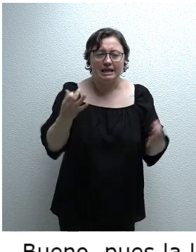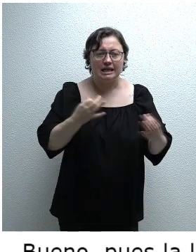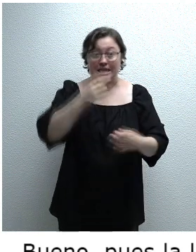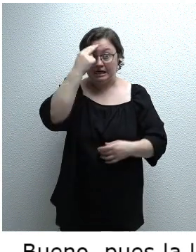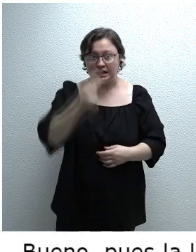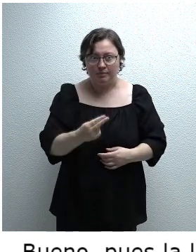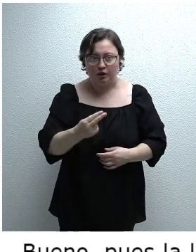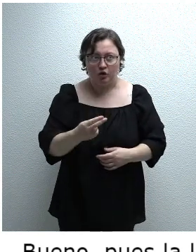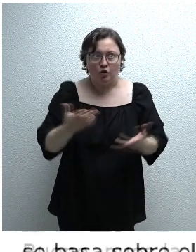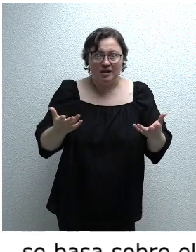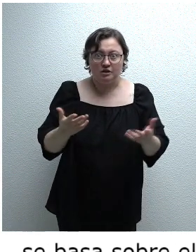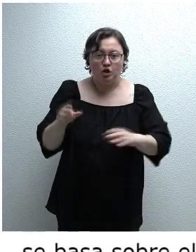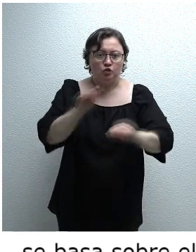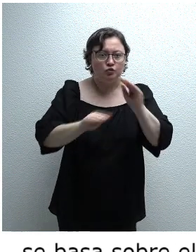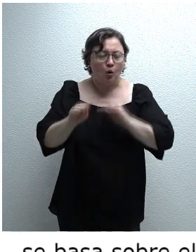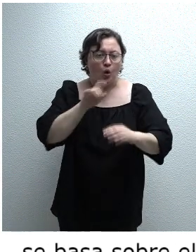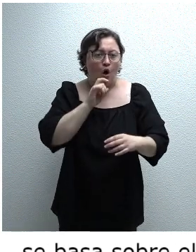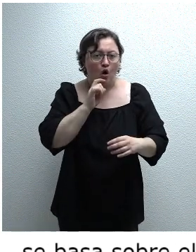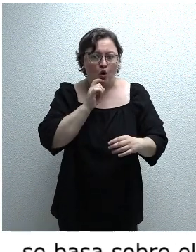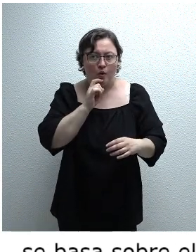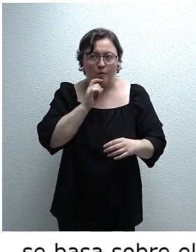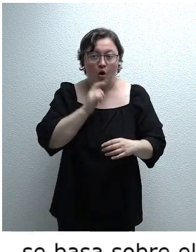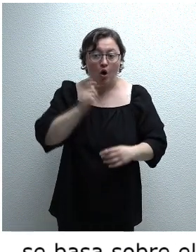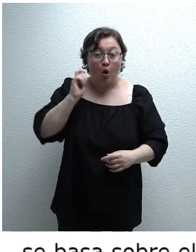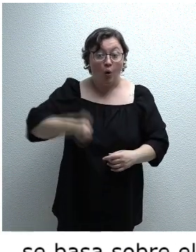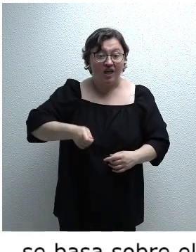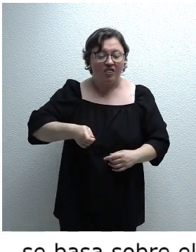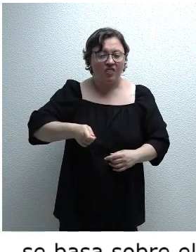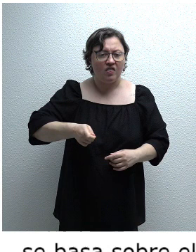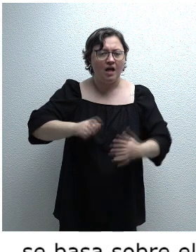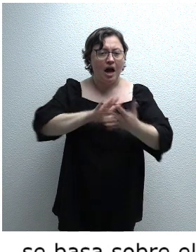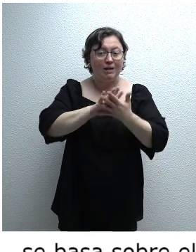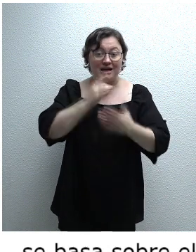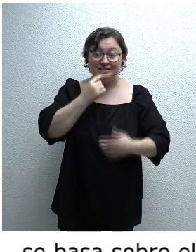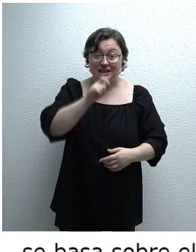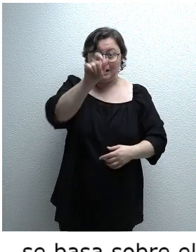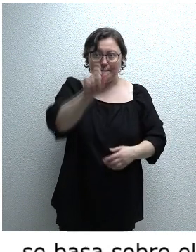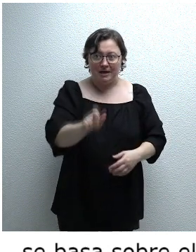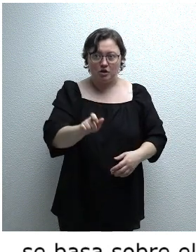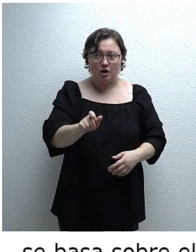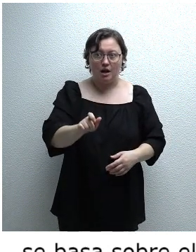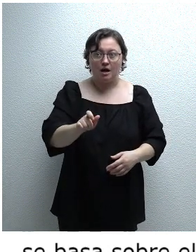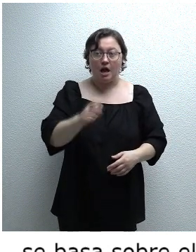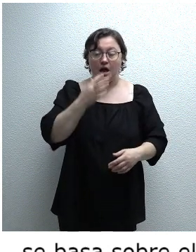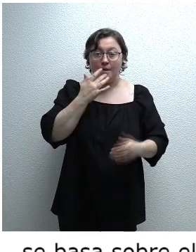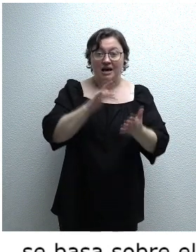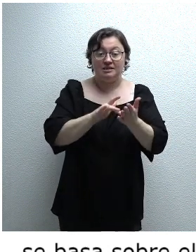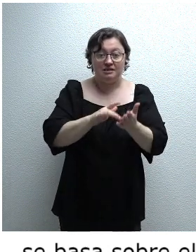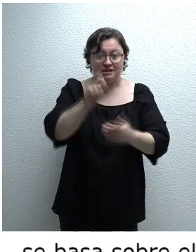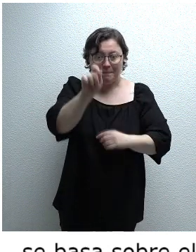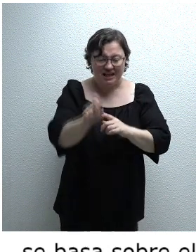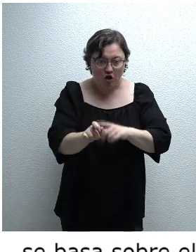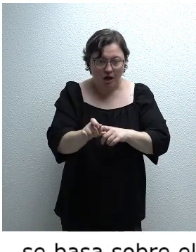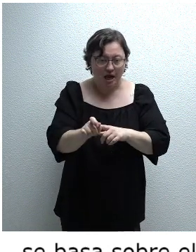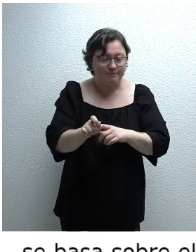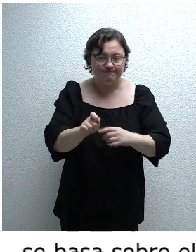las personas, hay un mandato para el juez destinado a que, si no, al juez y a la persona que le presta los apoyos, si